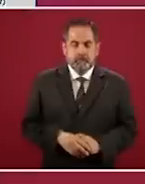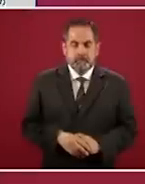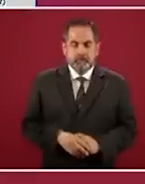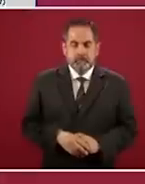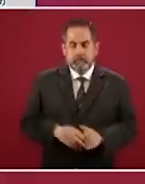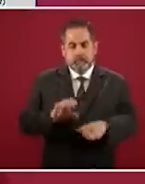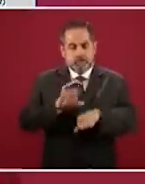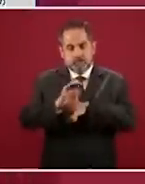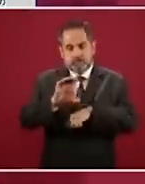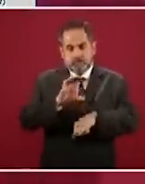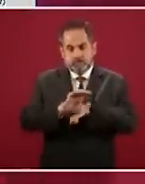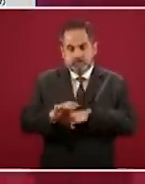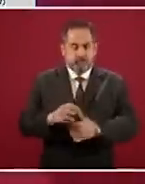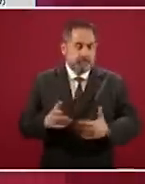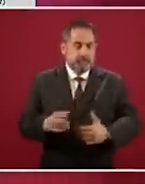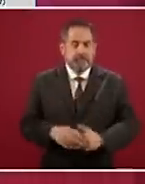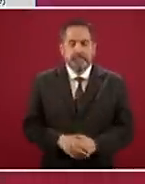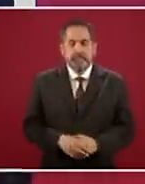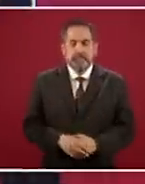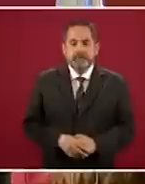Peso colombiano.